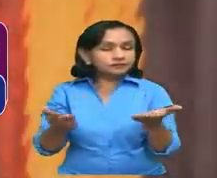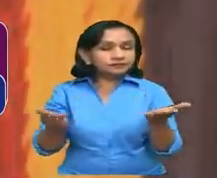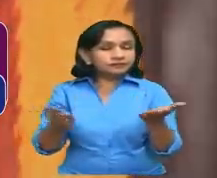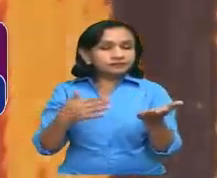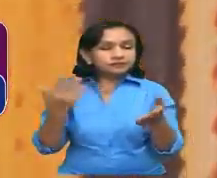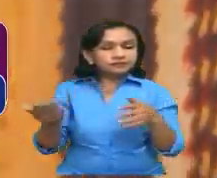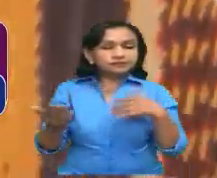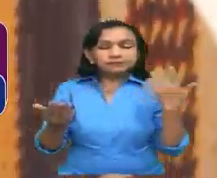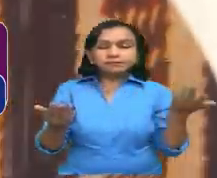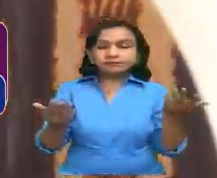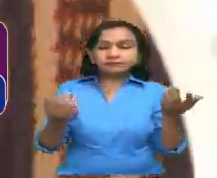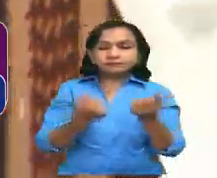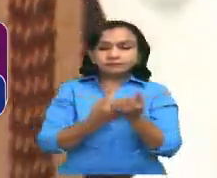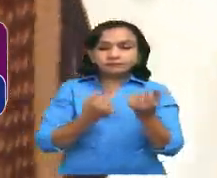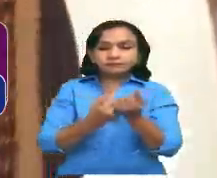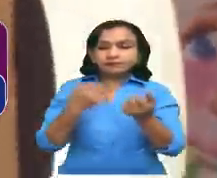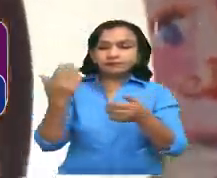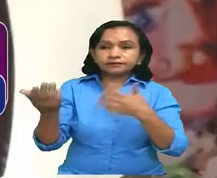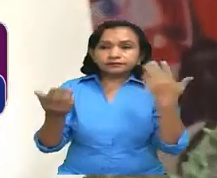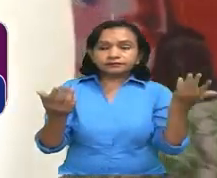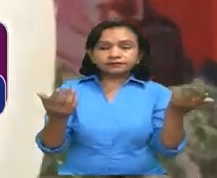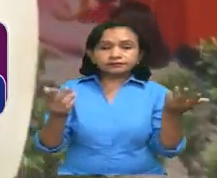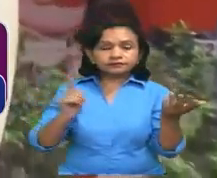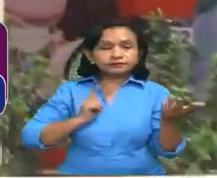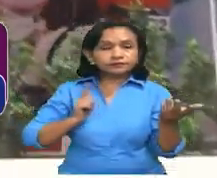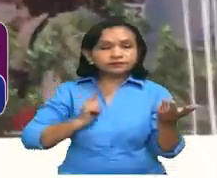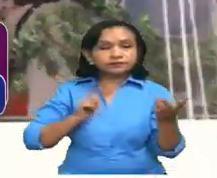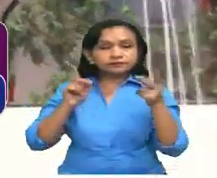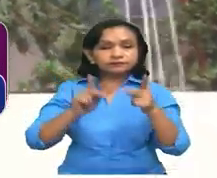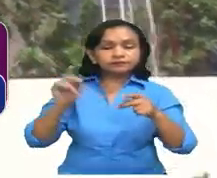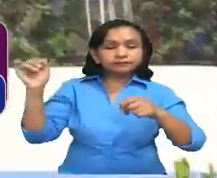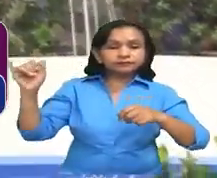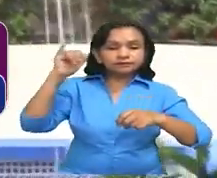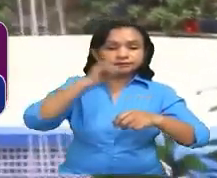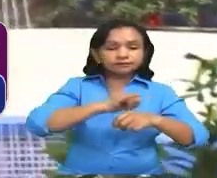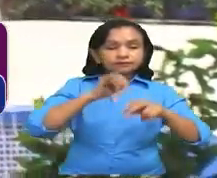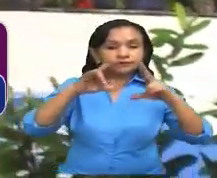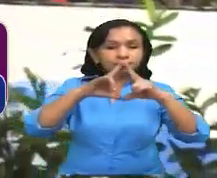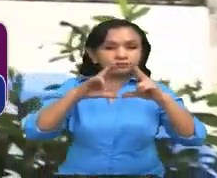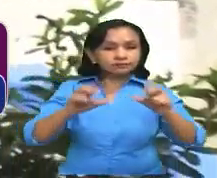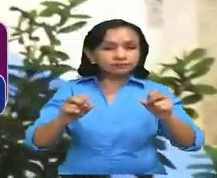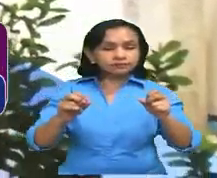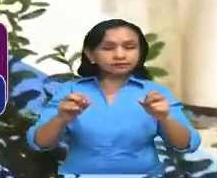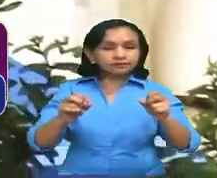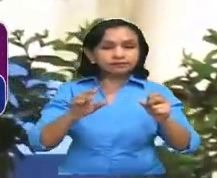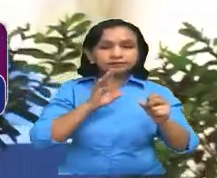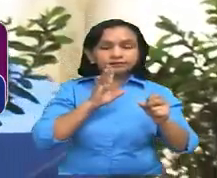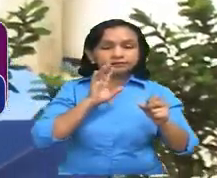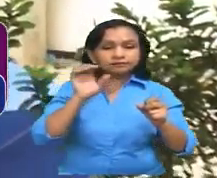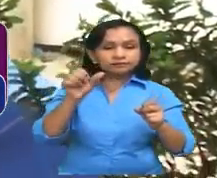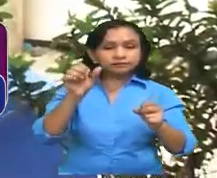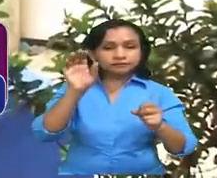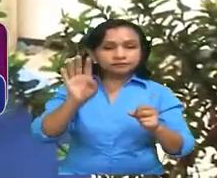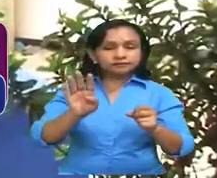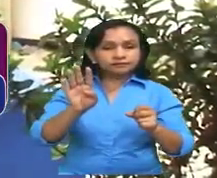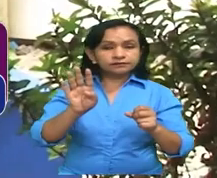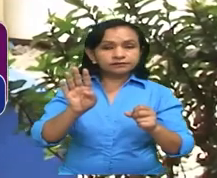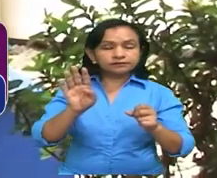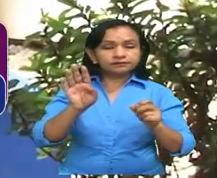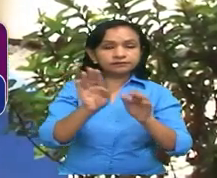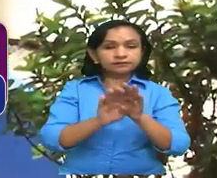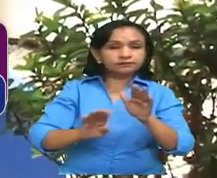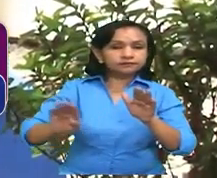estén interesados en venir a Nicaragua del sector turístico para invertir, porque como bien decías vos, hay apoyo gubernamental. En